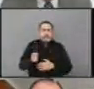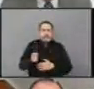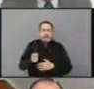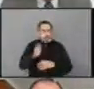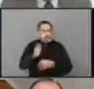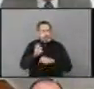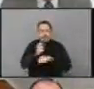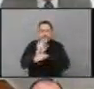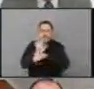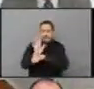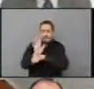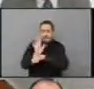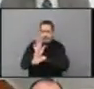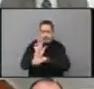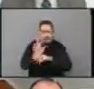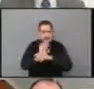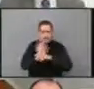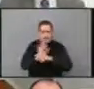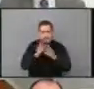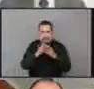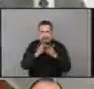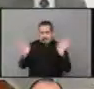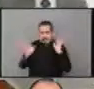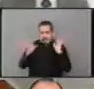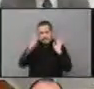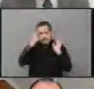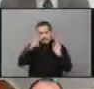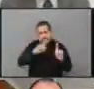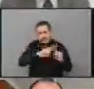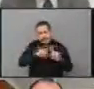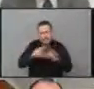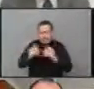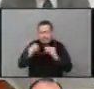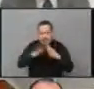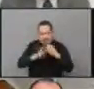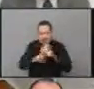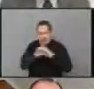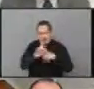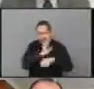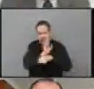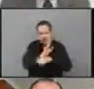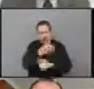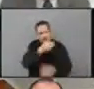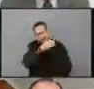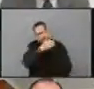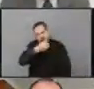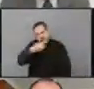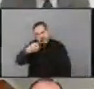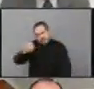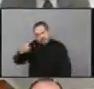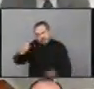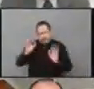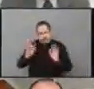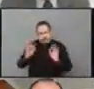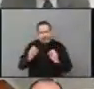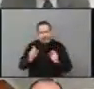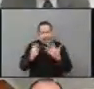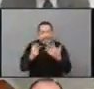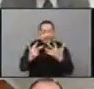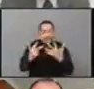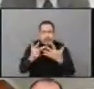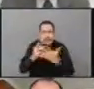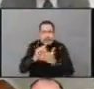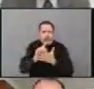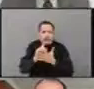película. En general la película, bueno, no tiene ningún problema, toda la película, pero hay 8 segundos